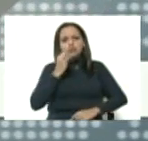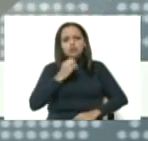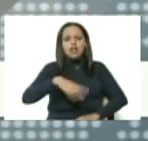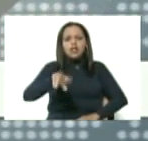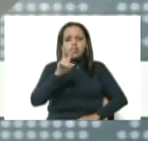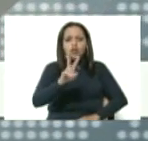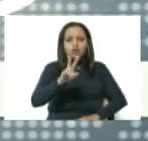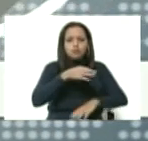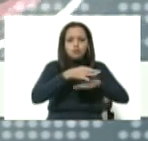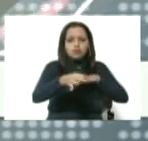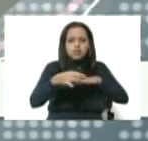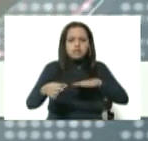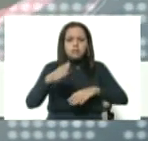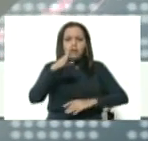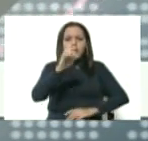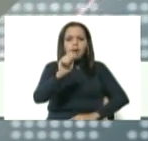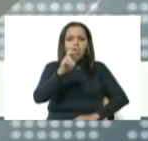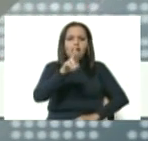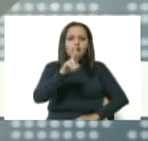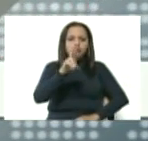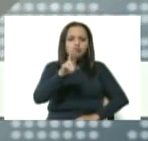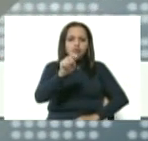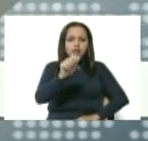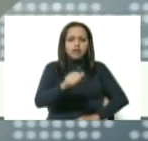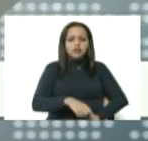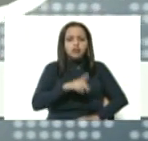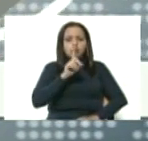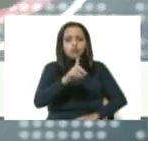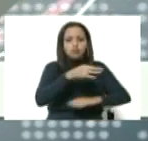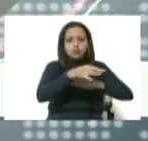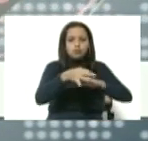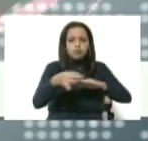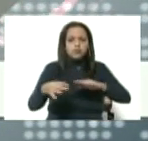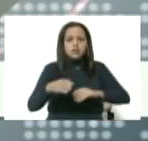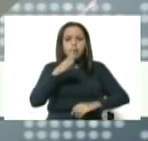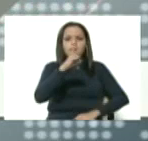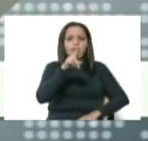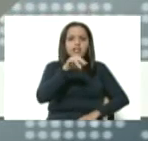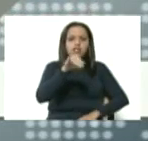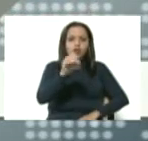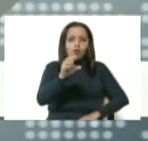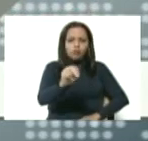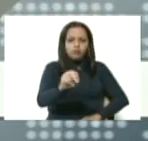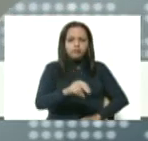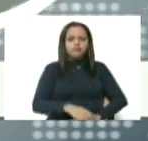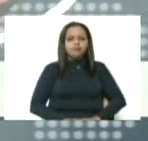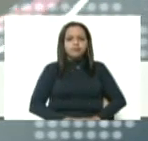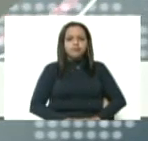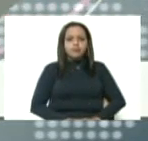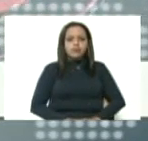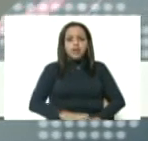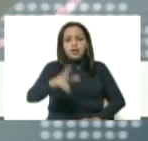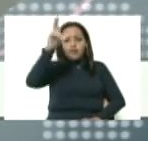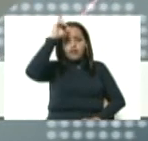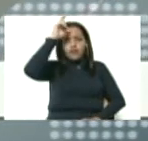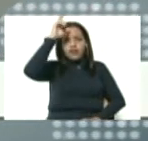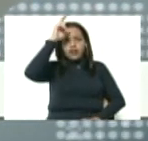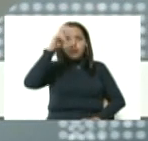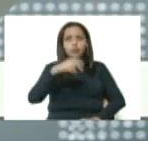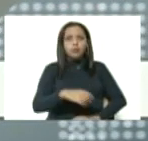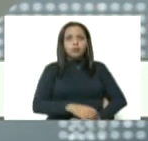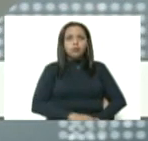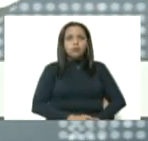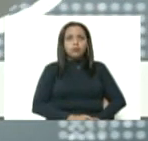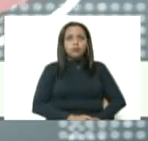2 al municipio Baruta y 1 al municipio Brion. En el estado de Falcón, hoy,